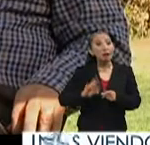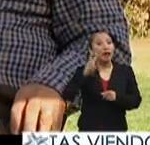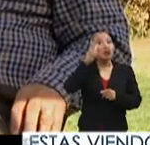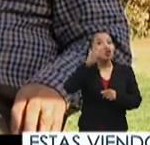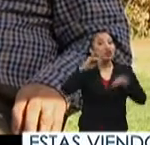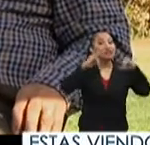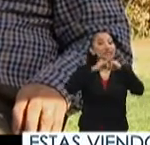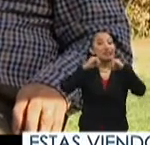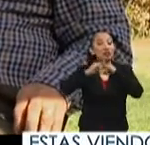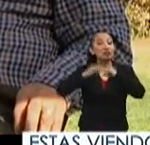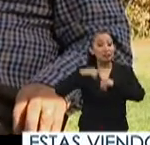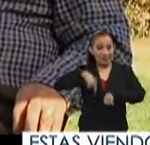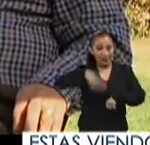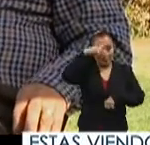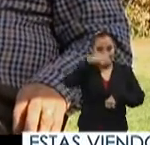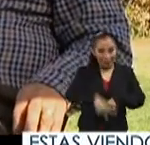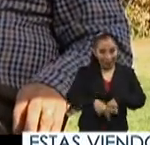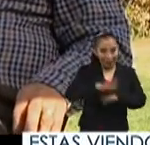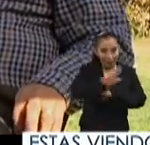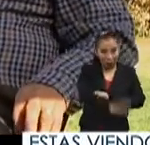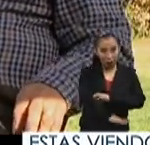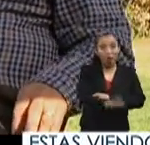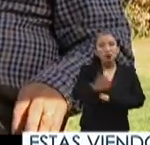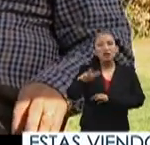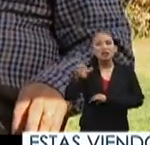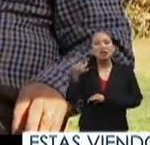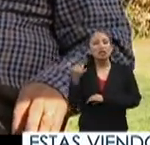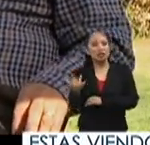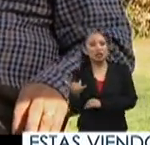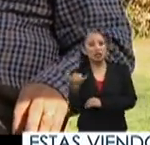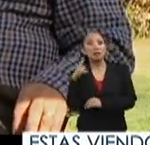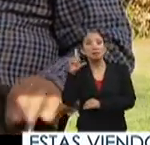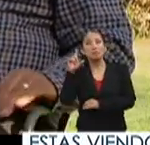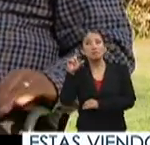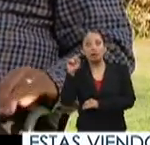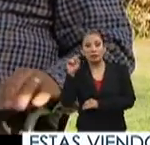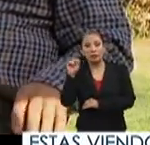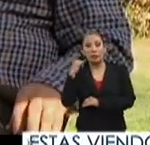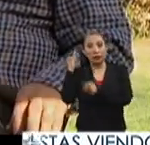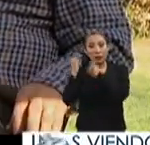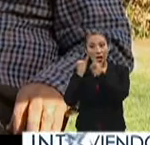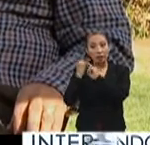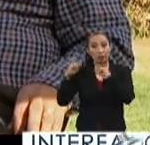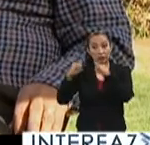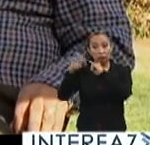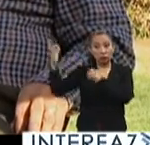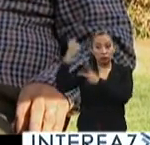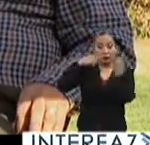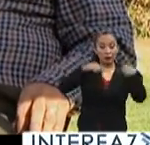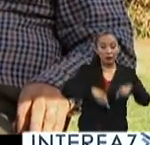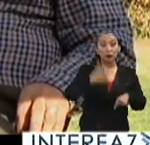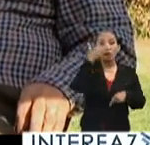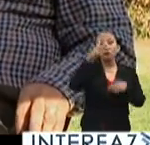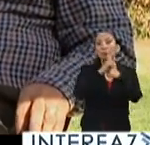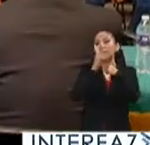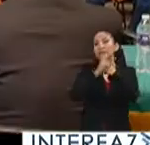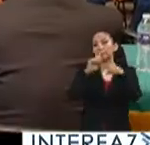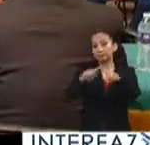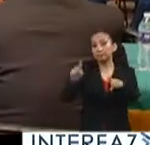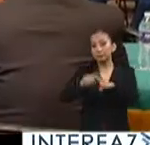42 instituciones nacionales y fueron 20 instituciones internacionales de 8